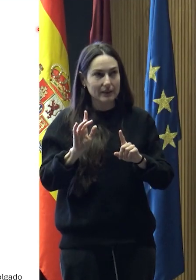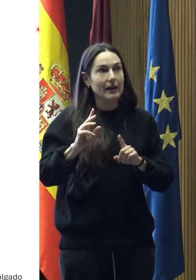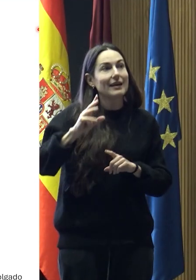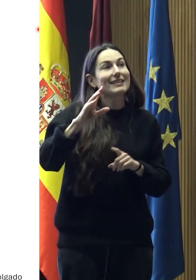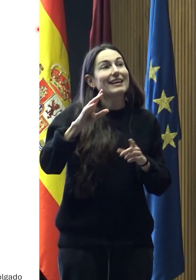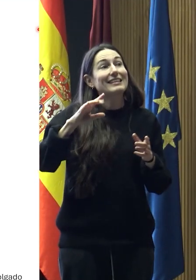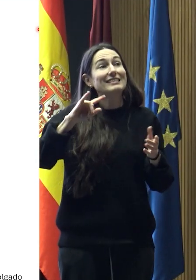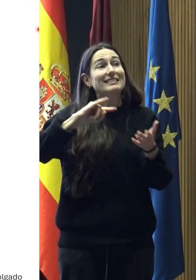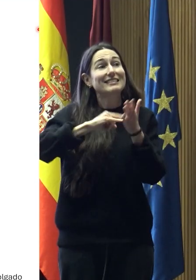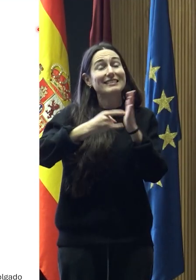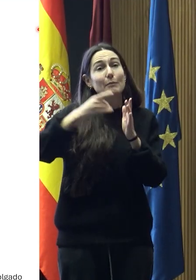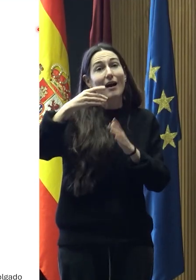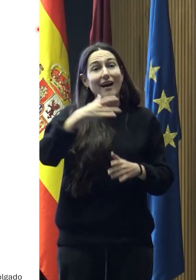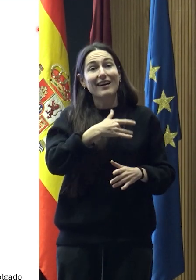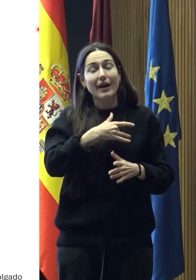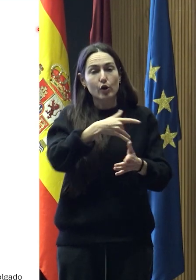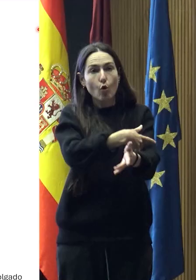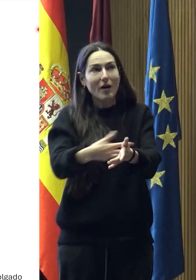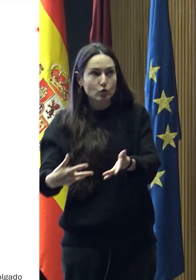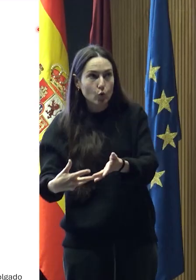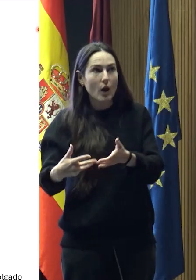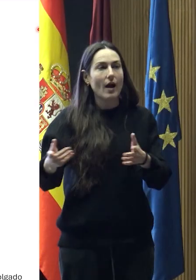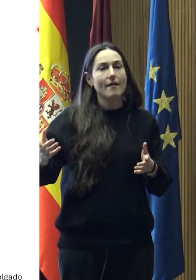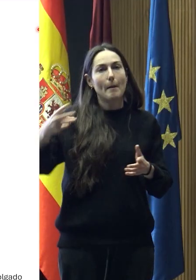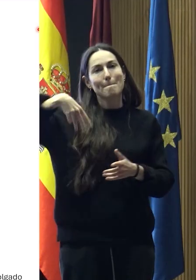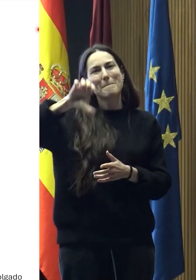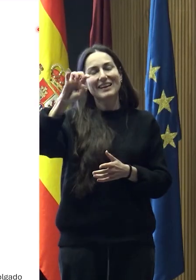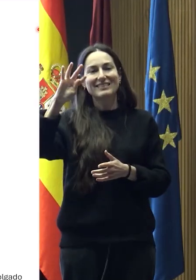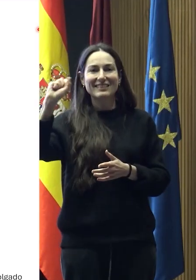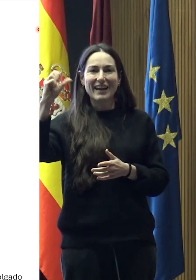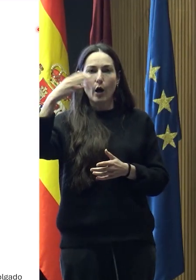metabolismo y farmacología, 2 ejemplos, y qué pasa con el